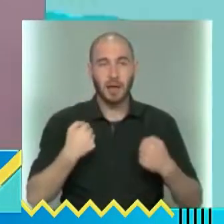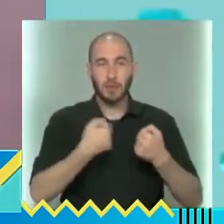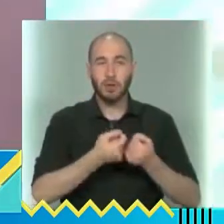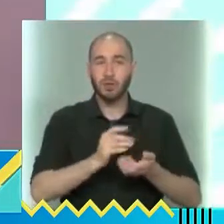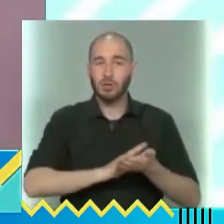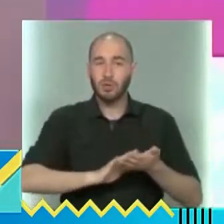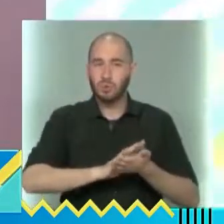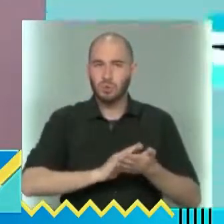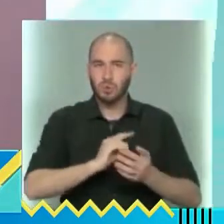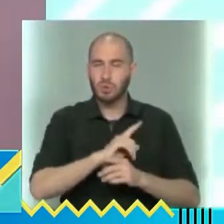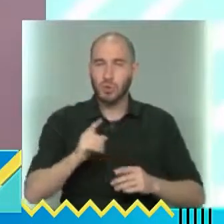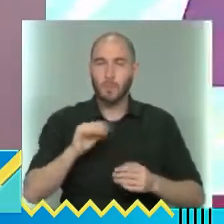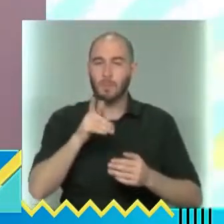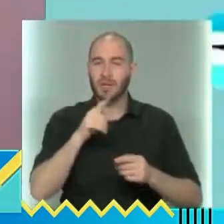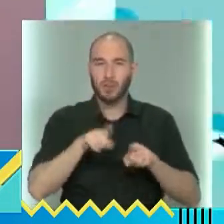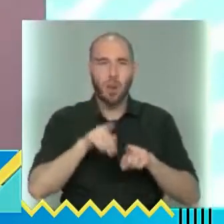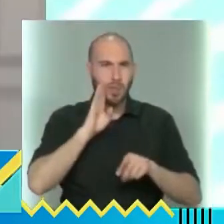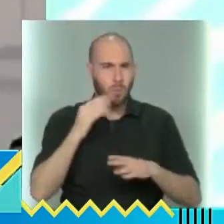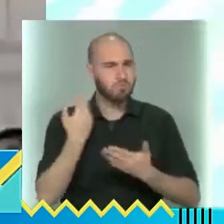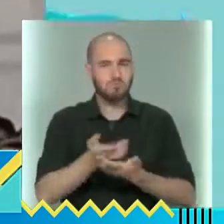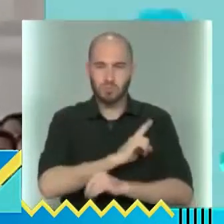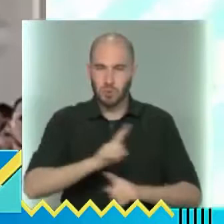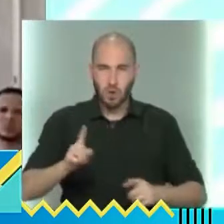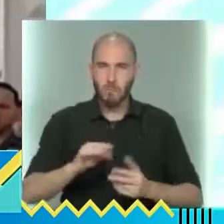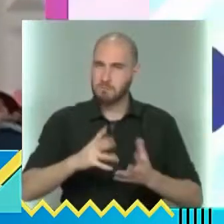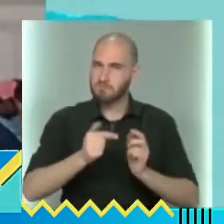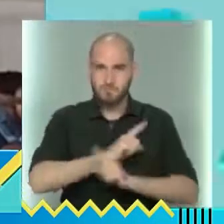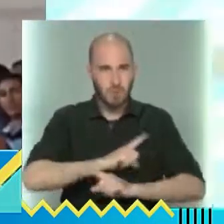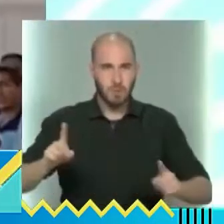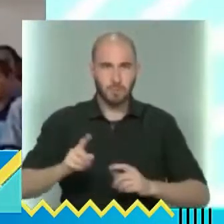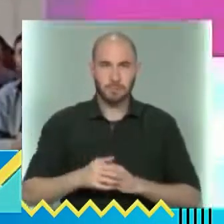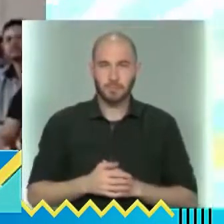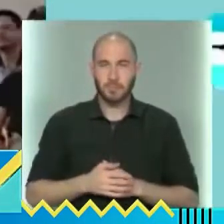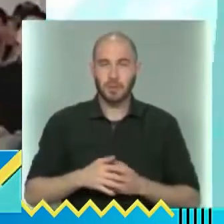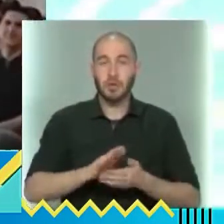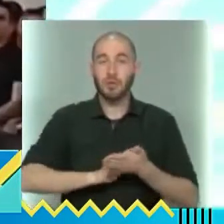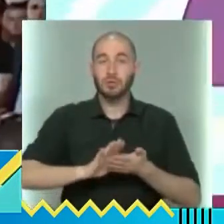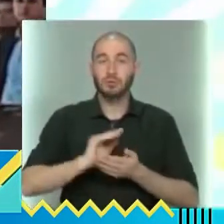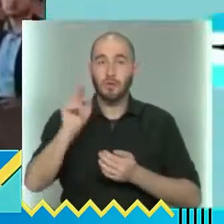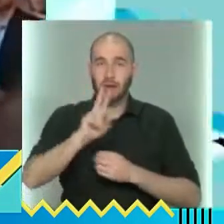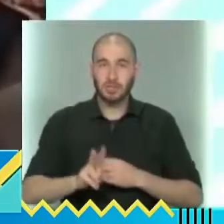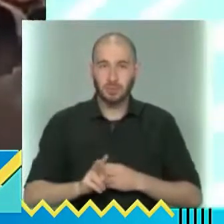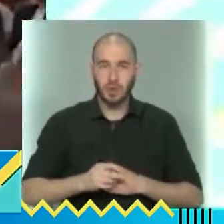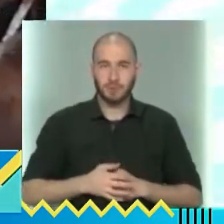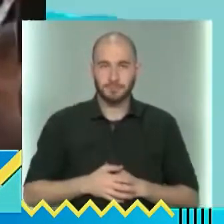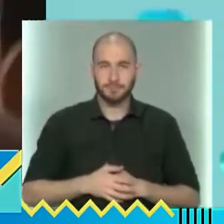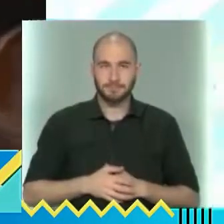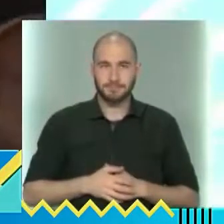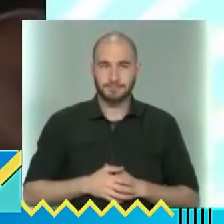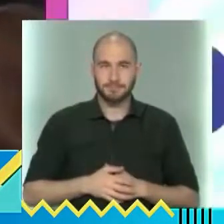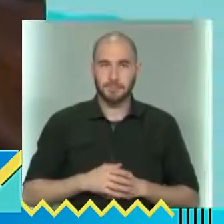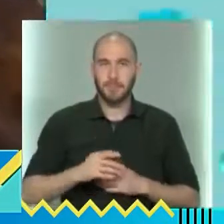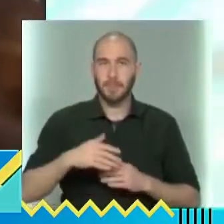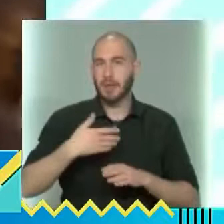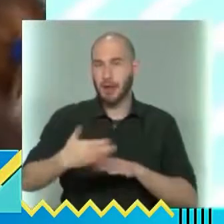solución al estilo de lo que propone Estados Unidos, de ninguna manera. La solución del pueblo venezolano, más tarde